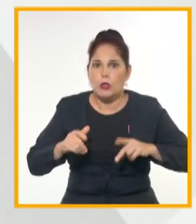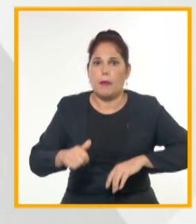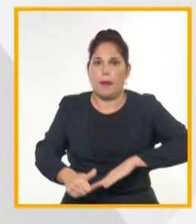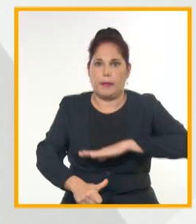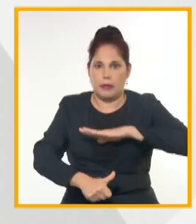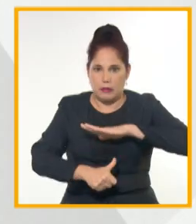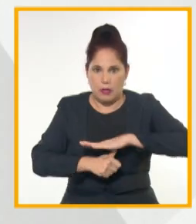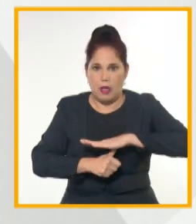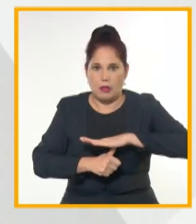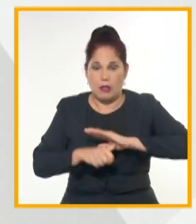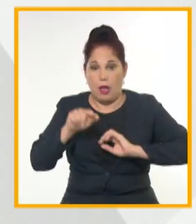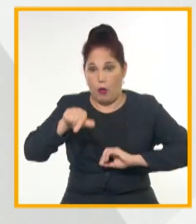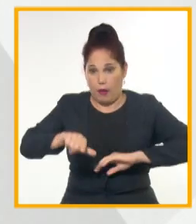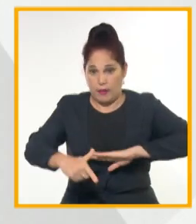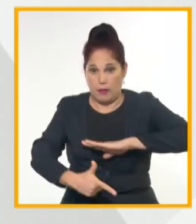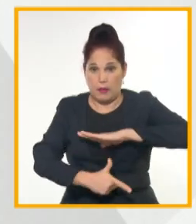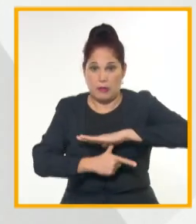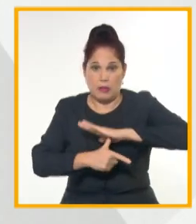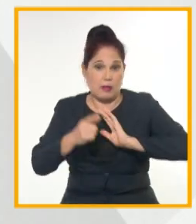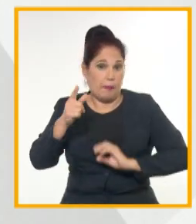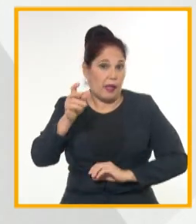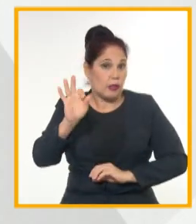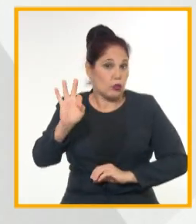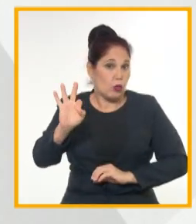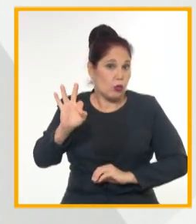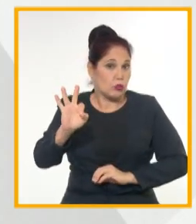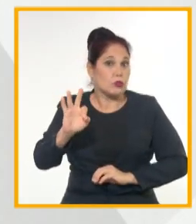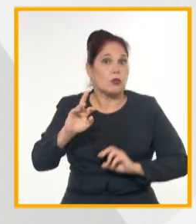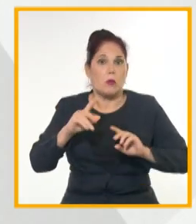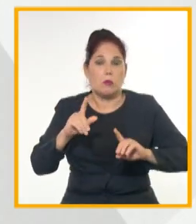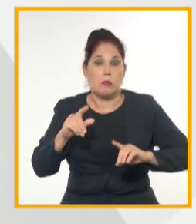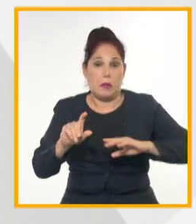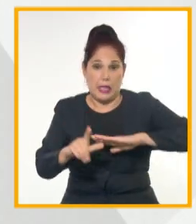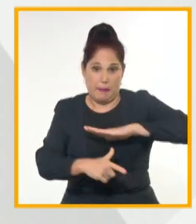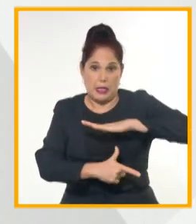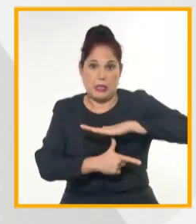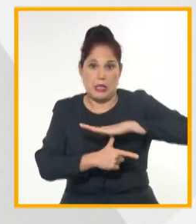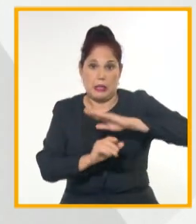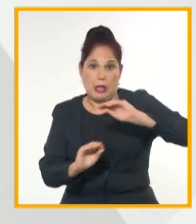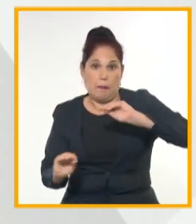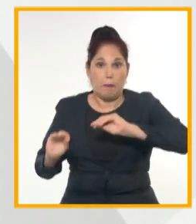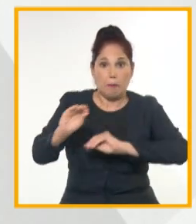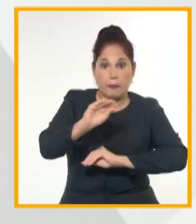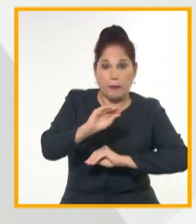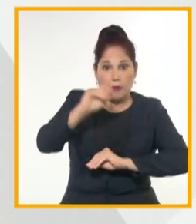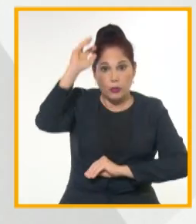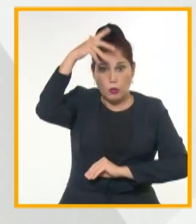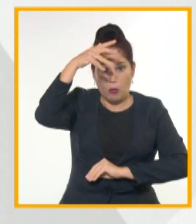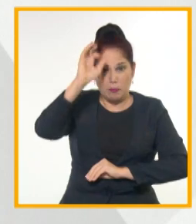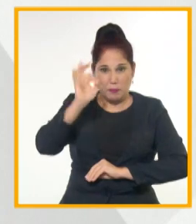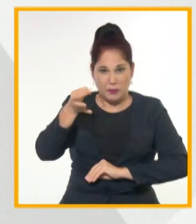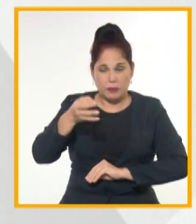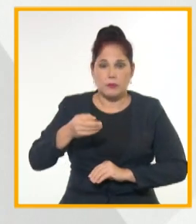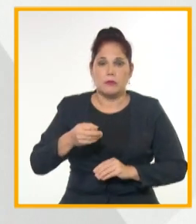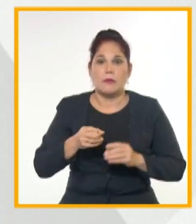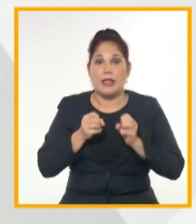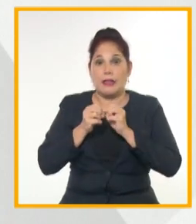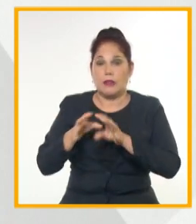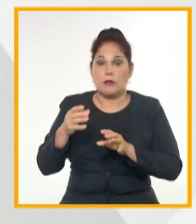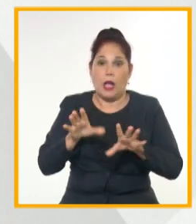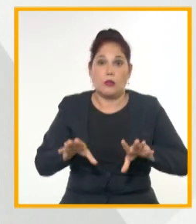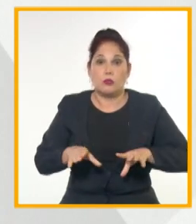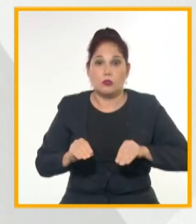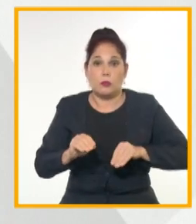el actual vicepresidente, en el 2028, usted va como vicepresidente, ganan, él renuncia y usted asume